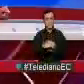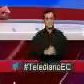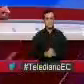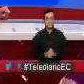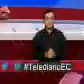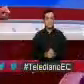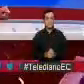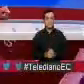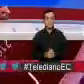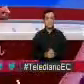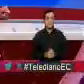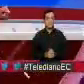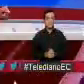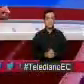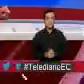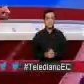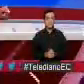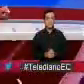información.